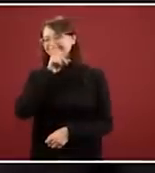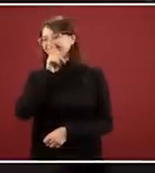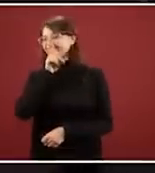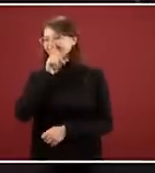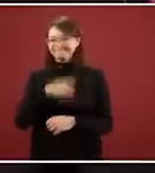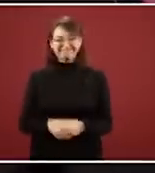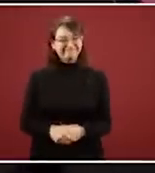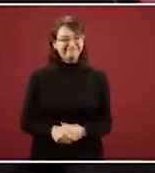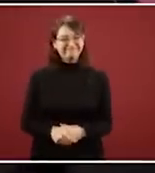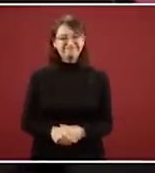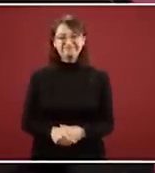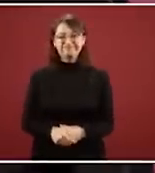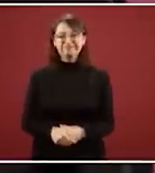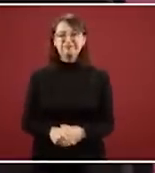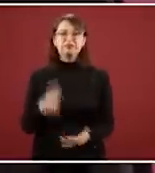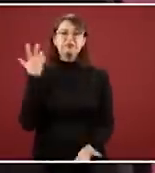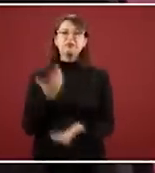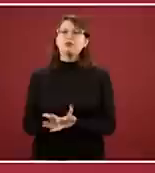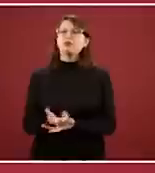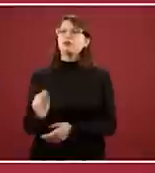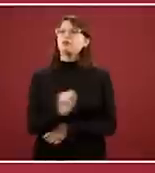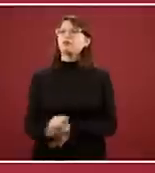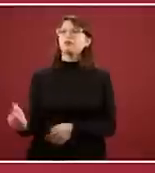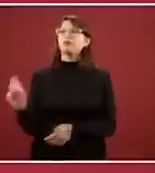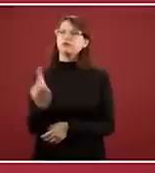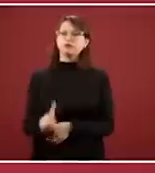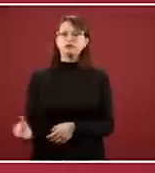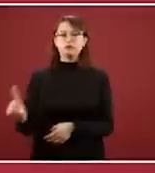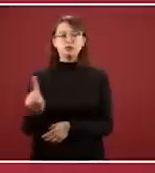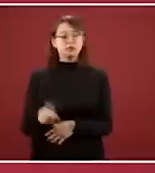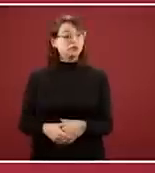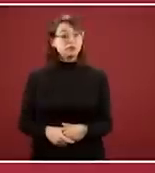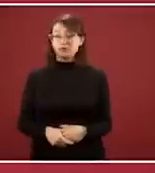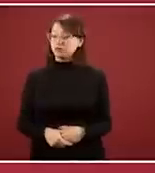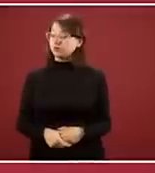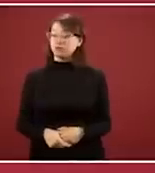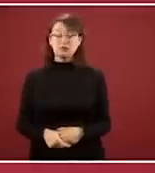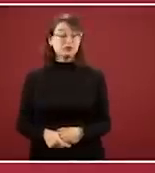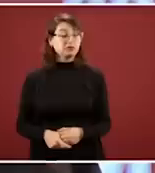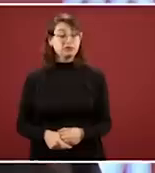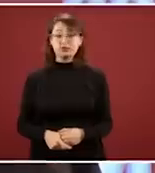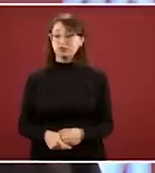y descansar sábado y domingo, no, no.